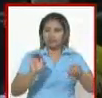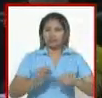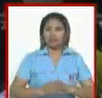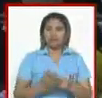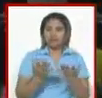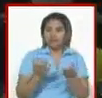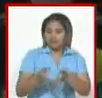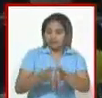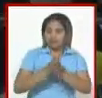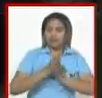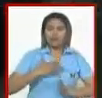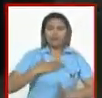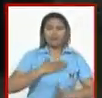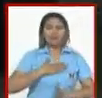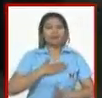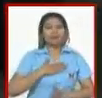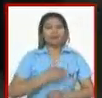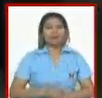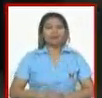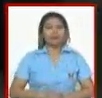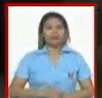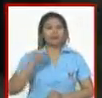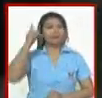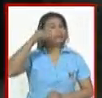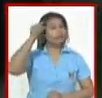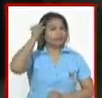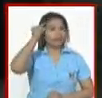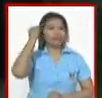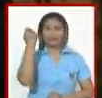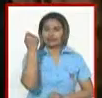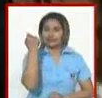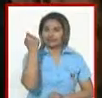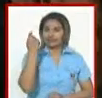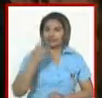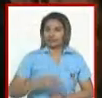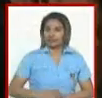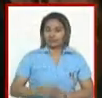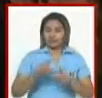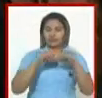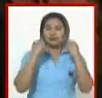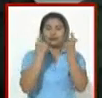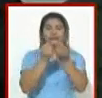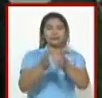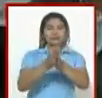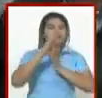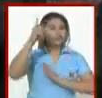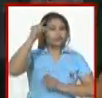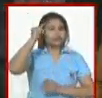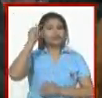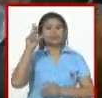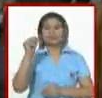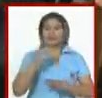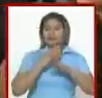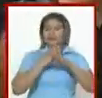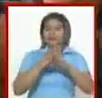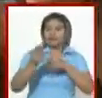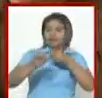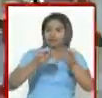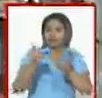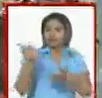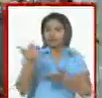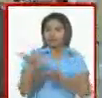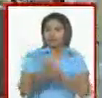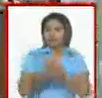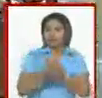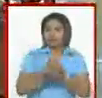queremos pedir por favor a los gobernantes que entiendan este sector pidió al gobierno no solamente evitar el control